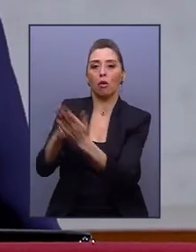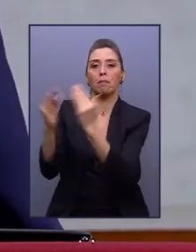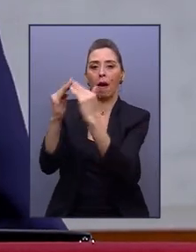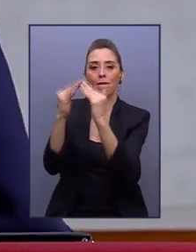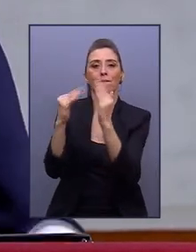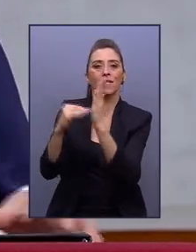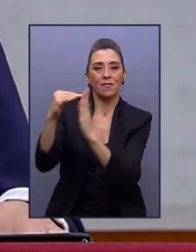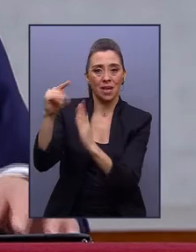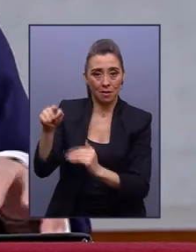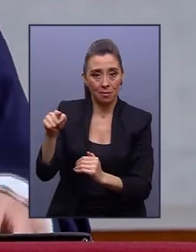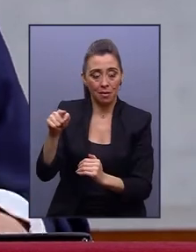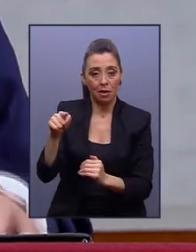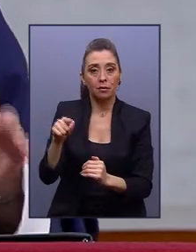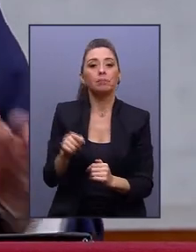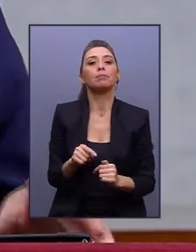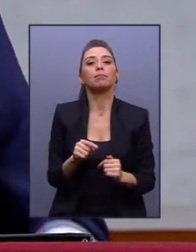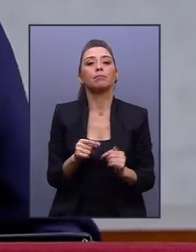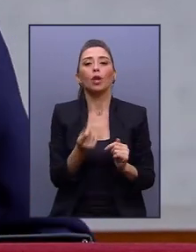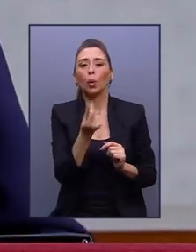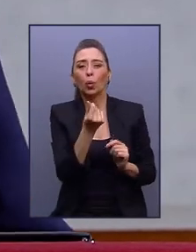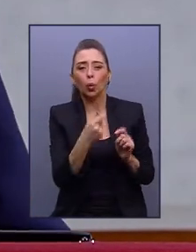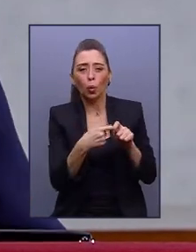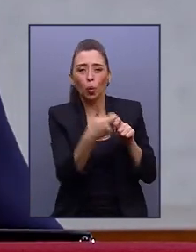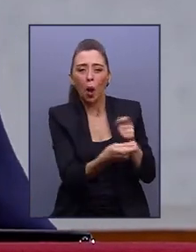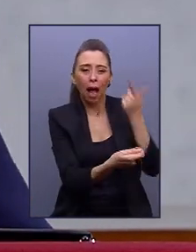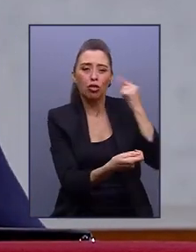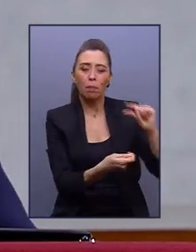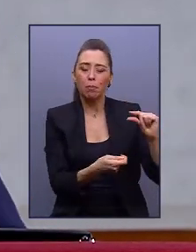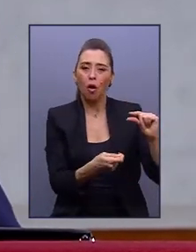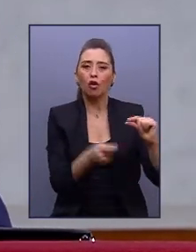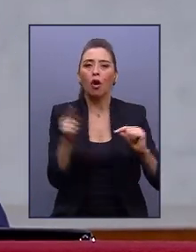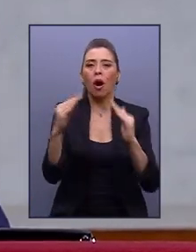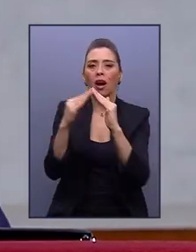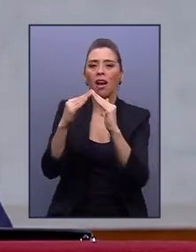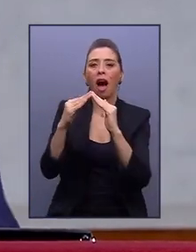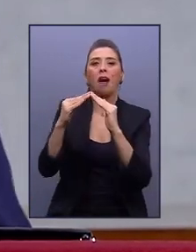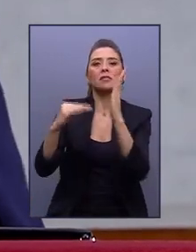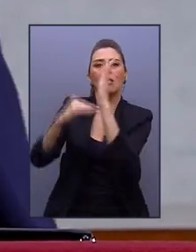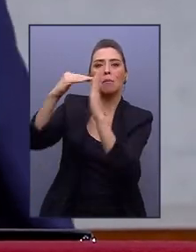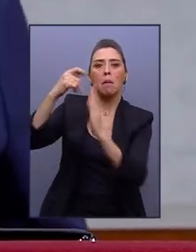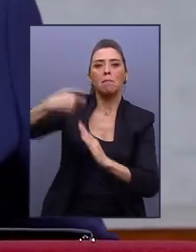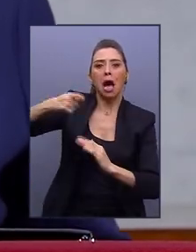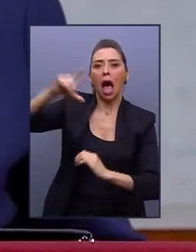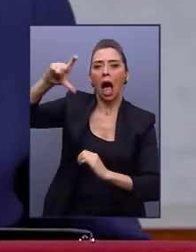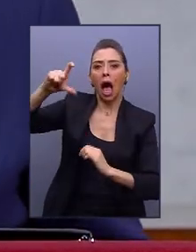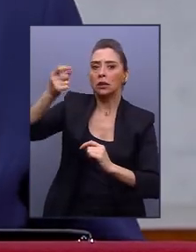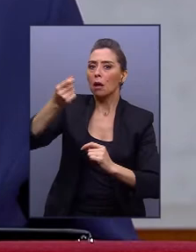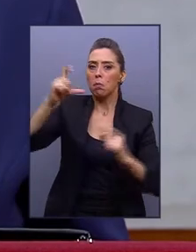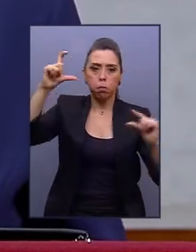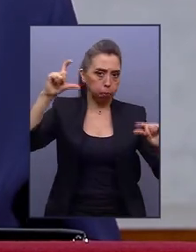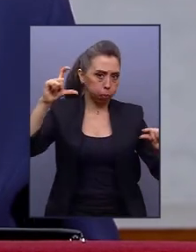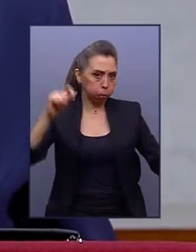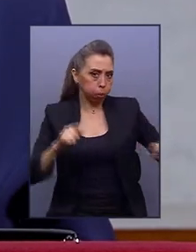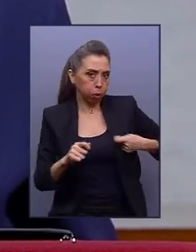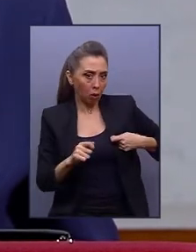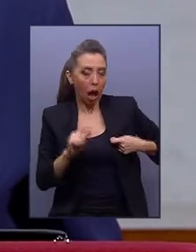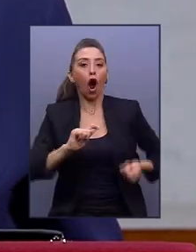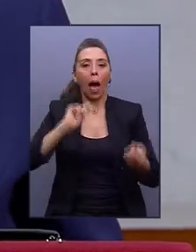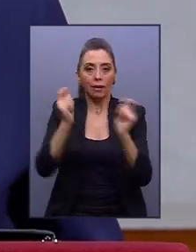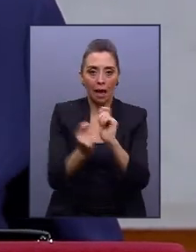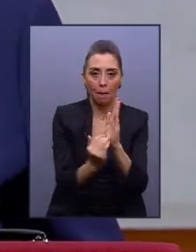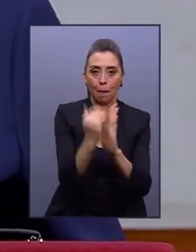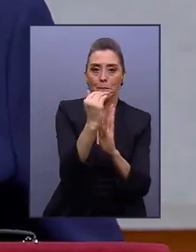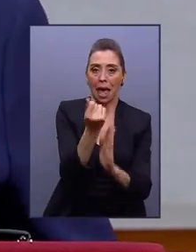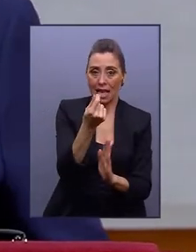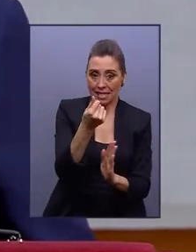viviendas. Hemos adaptado los montos a las realidades del mercado y a sus distintas condiciones regionales. Y gracias a esto, durante este gobierno,